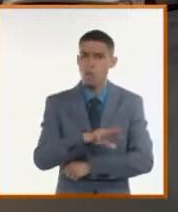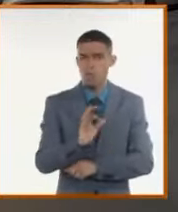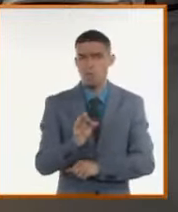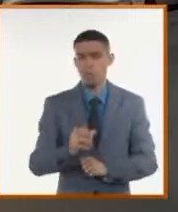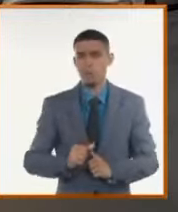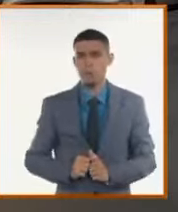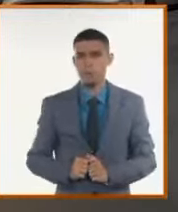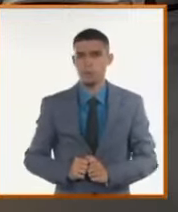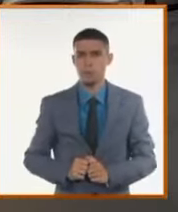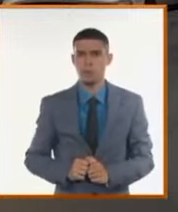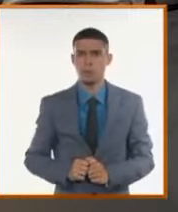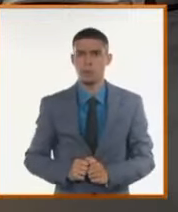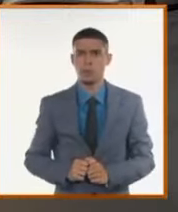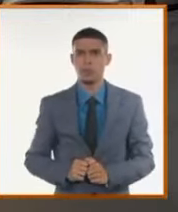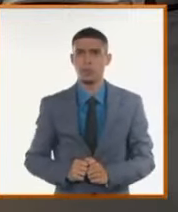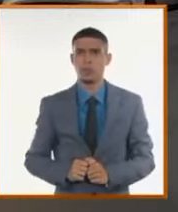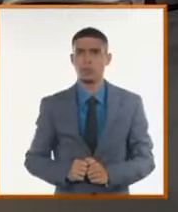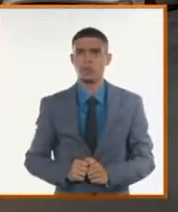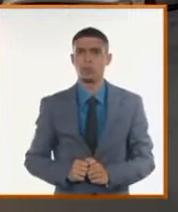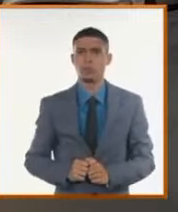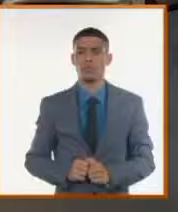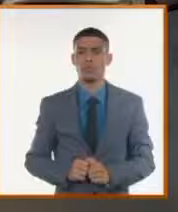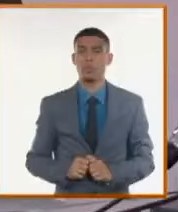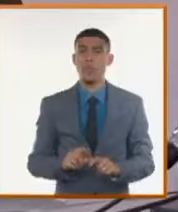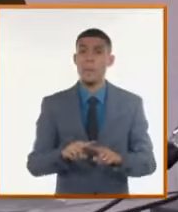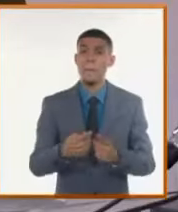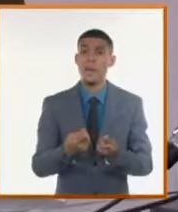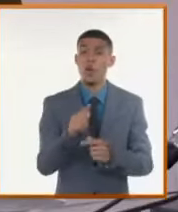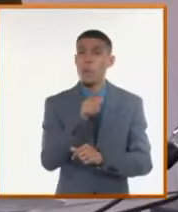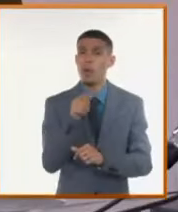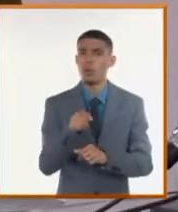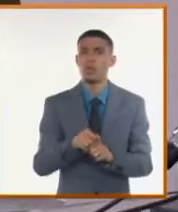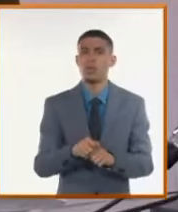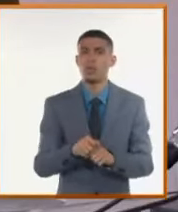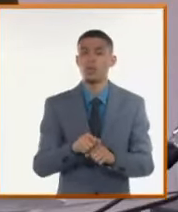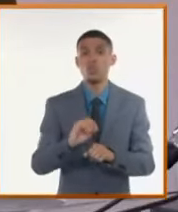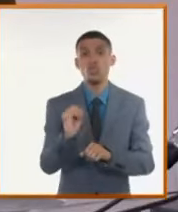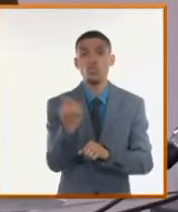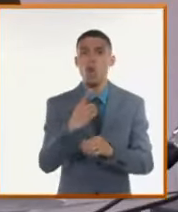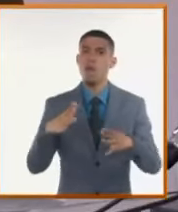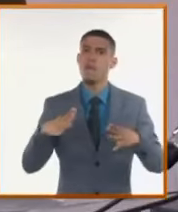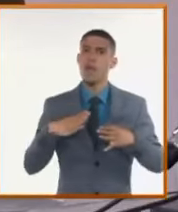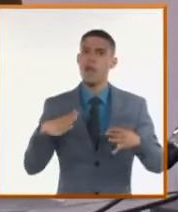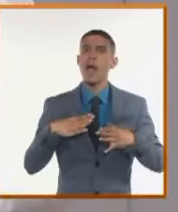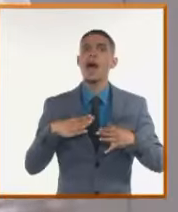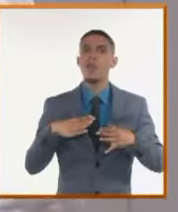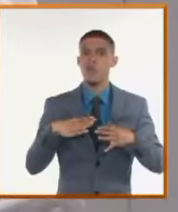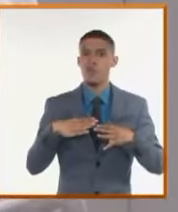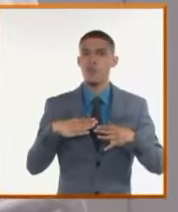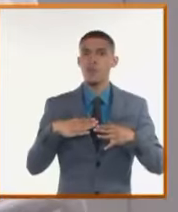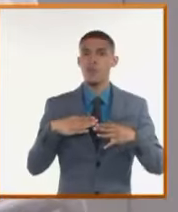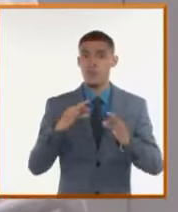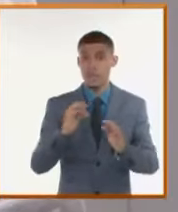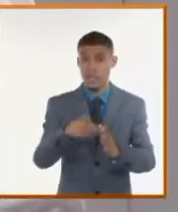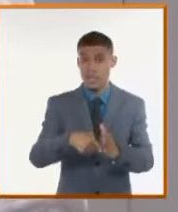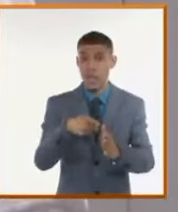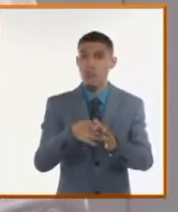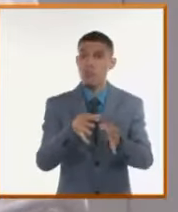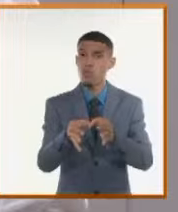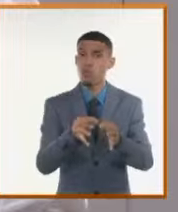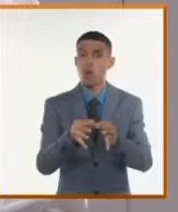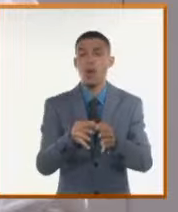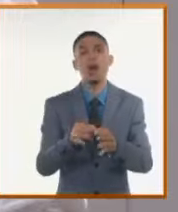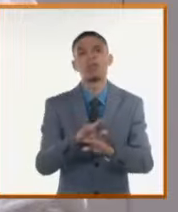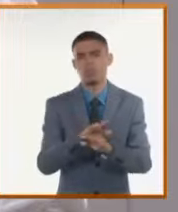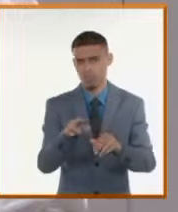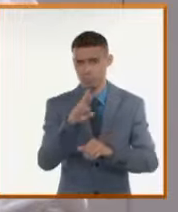sentido en sentido general pero pero es solo en ese periodo en la etapa ahora por ejemplo no está circulando ese tren solamente en el periodo vacacional o sea